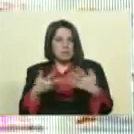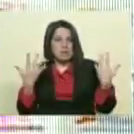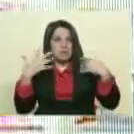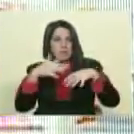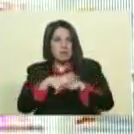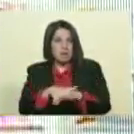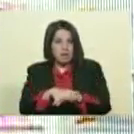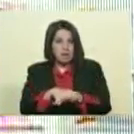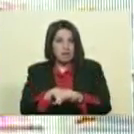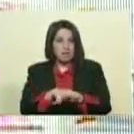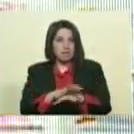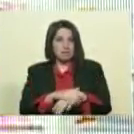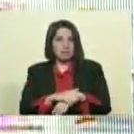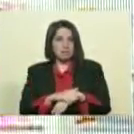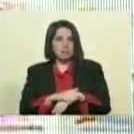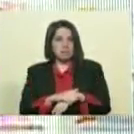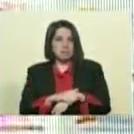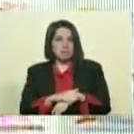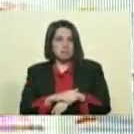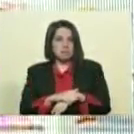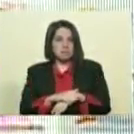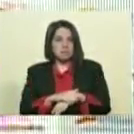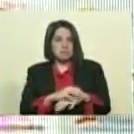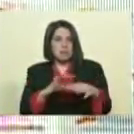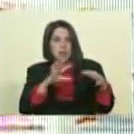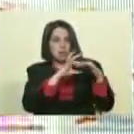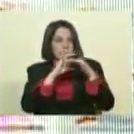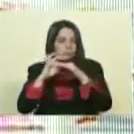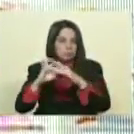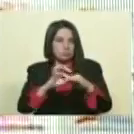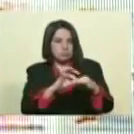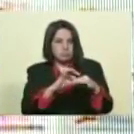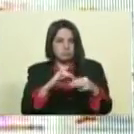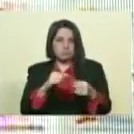es parcial, unilateral, no es multilateral,